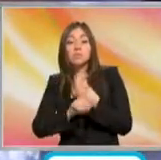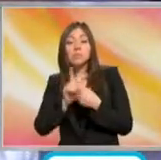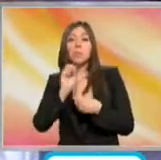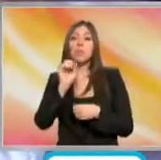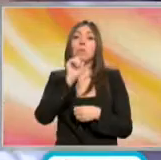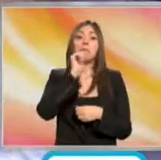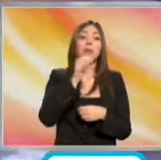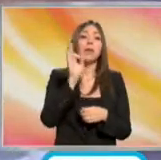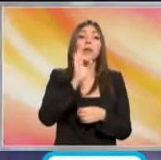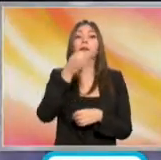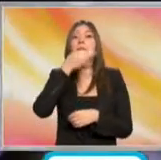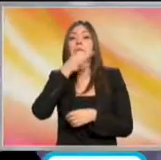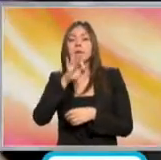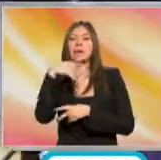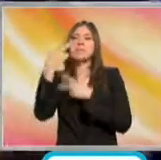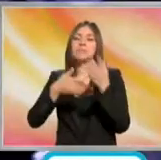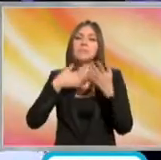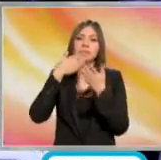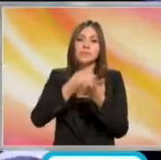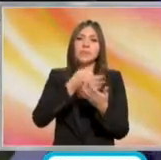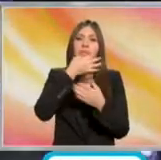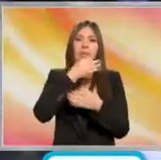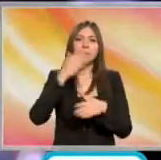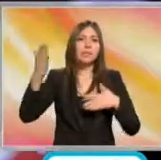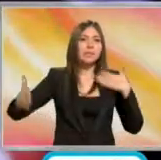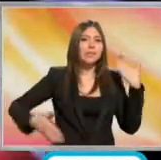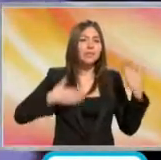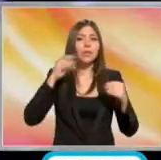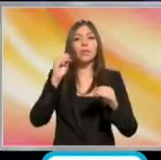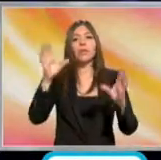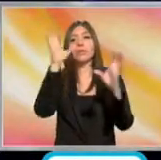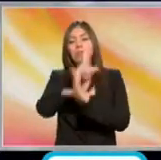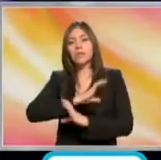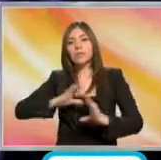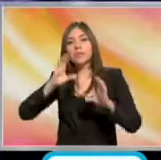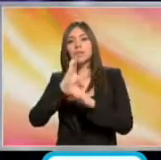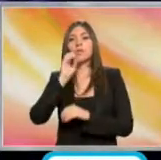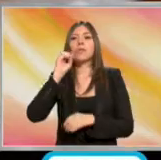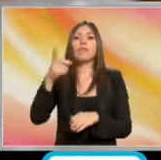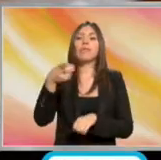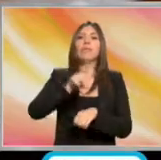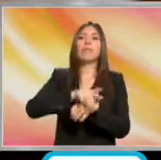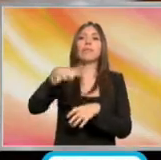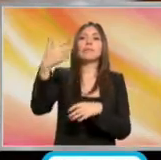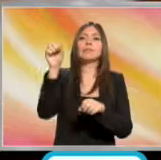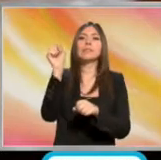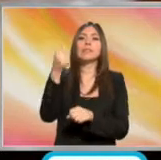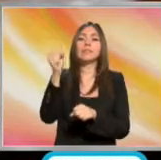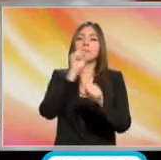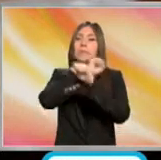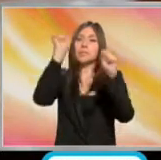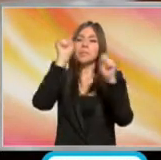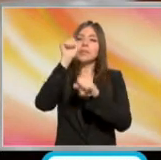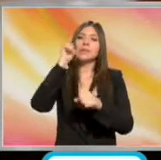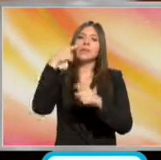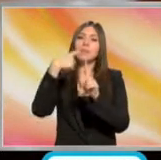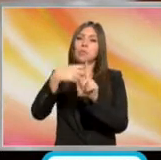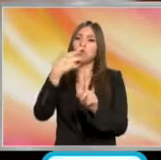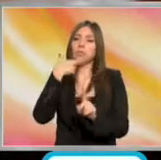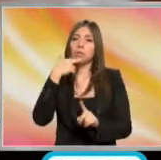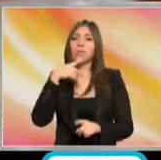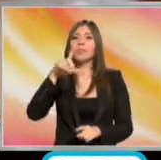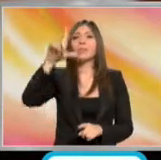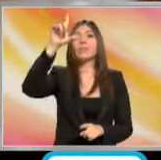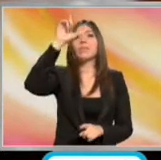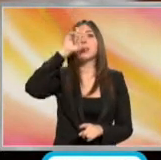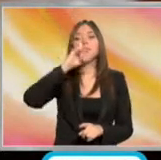es una fiesta, si es un festejo masivo, si es un concierto, si es un 15 de septiembre, ahí está la Cruz Roja. Si desgraciadamente